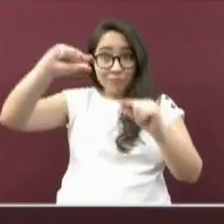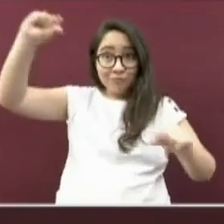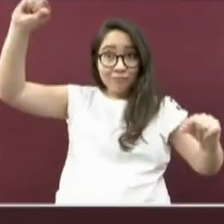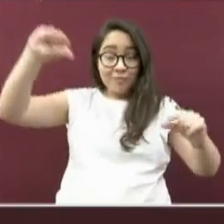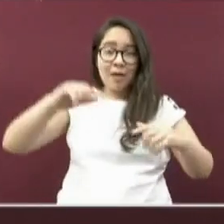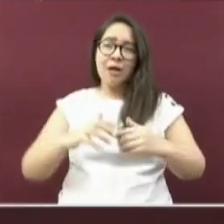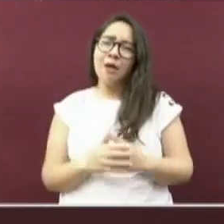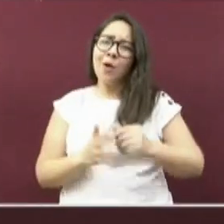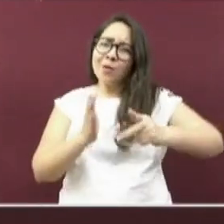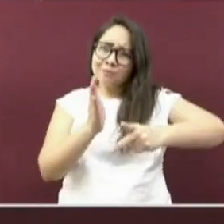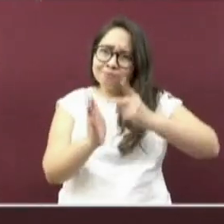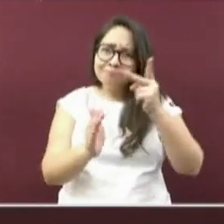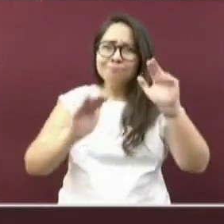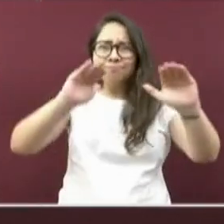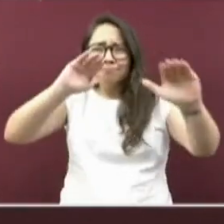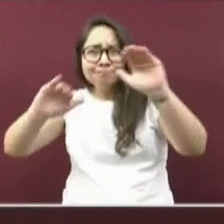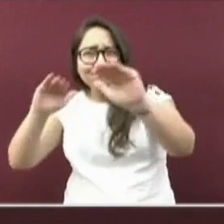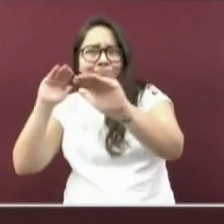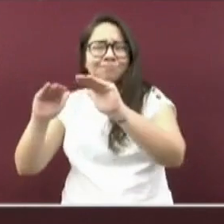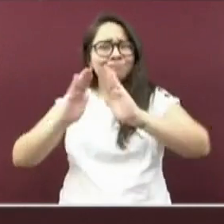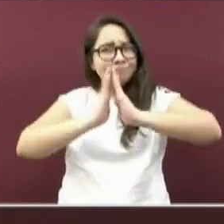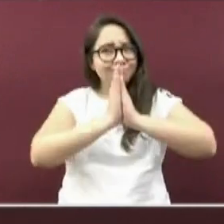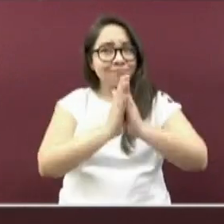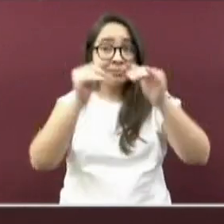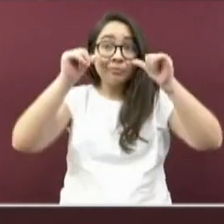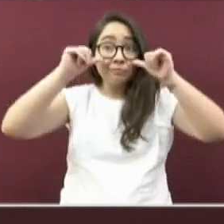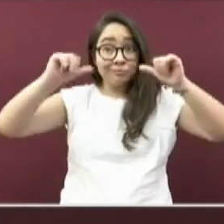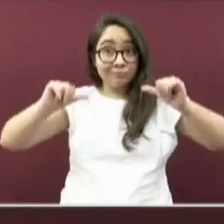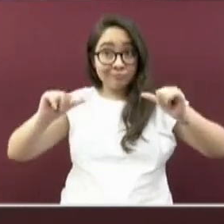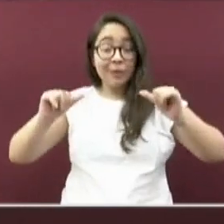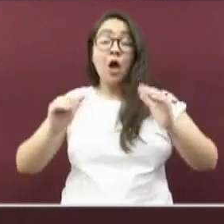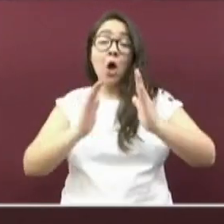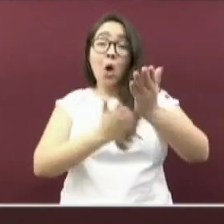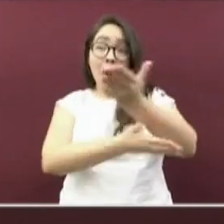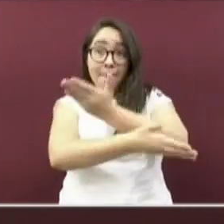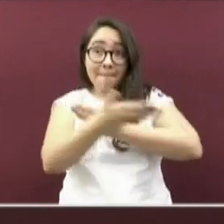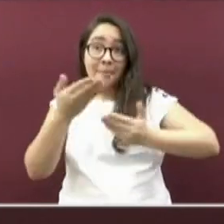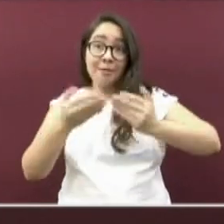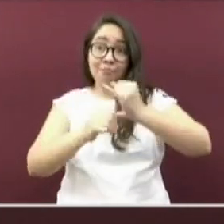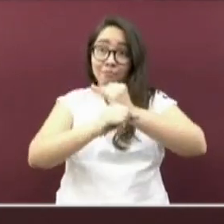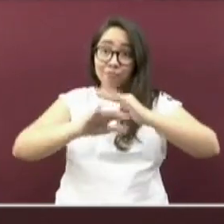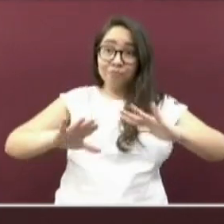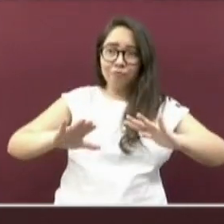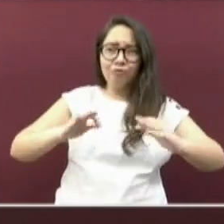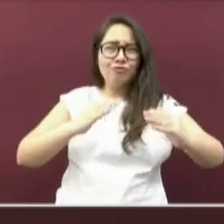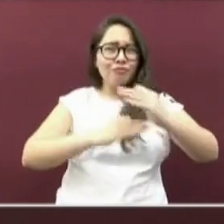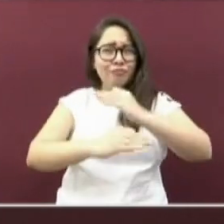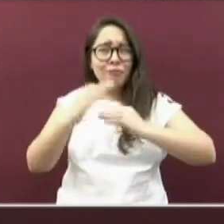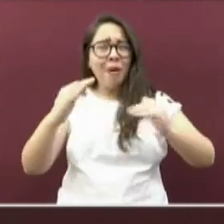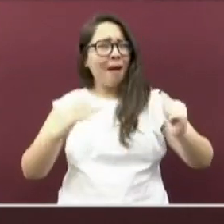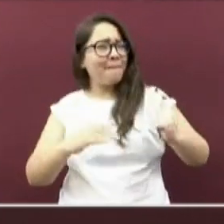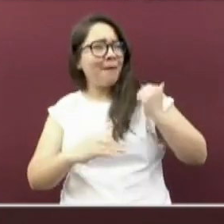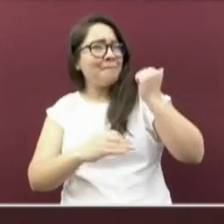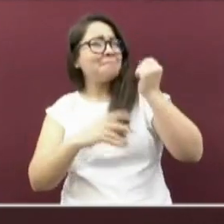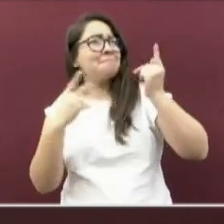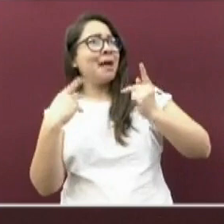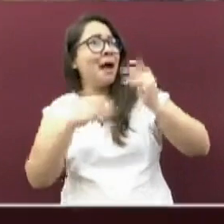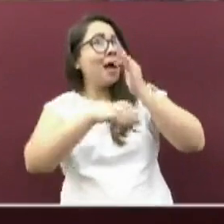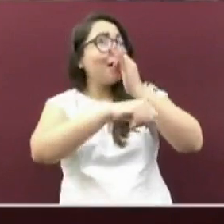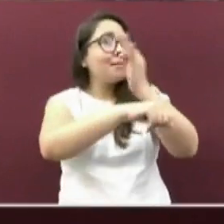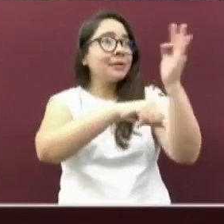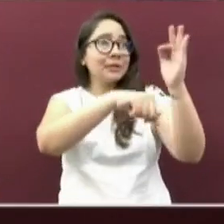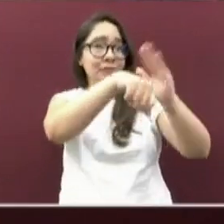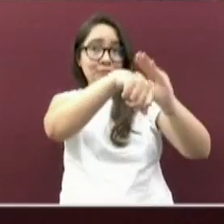les invitamos a poner mucha atención y compartir esta información con todas las personas que les sea